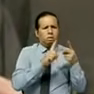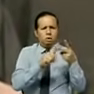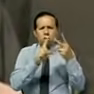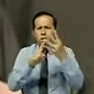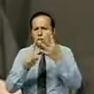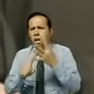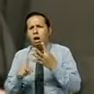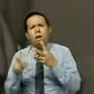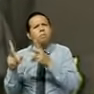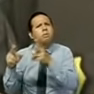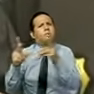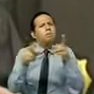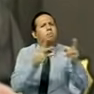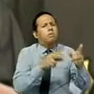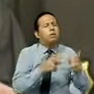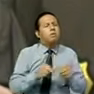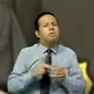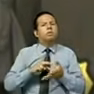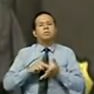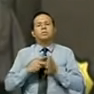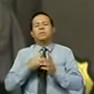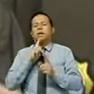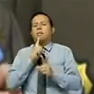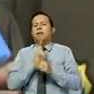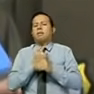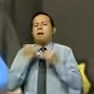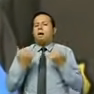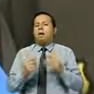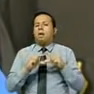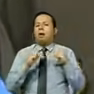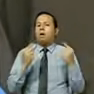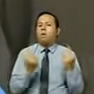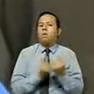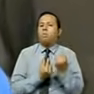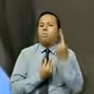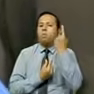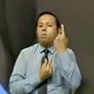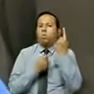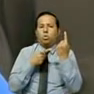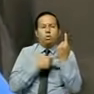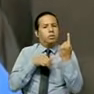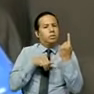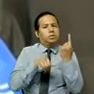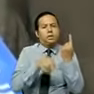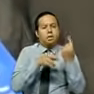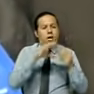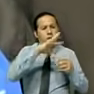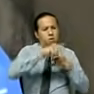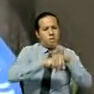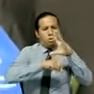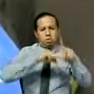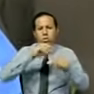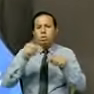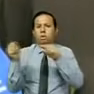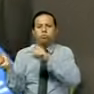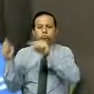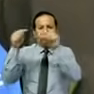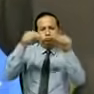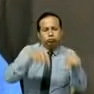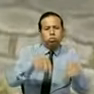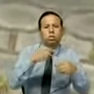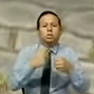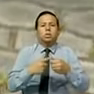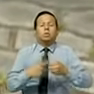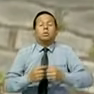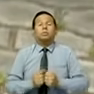mismo. Entonces, consideramos de que tiene que ser la misma organización criminal la que actuó en Guayaquil y ahora ha venido a actuar aquí en